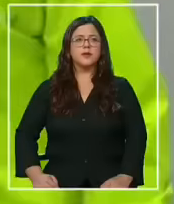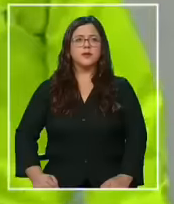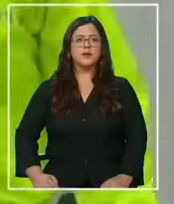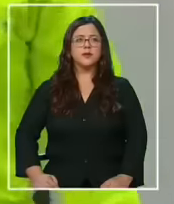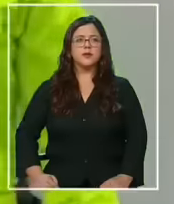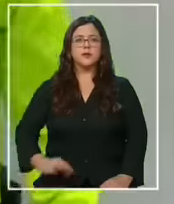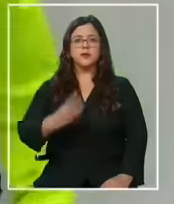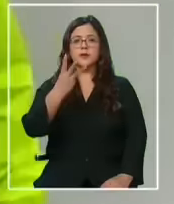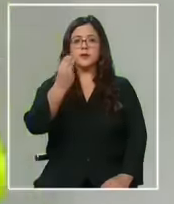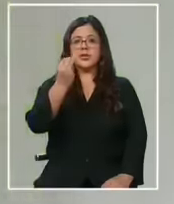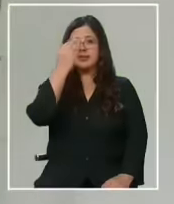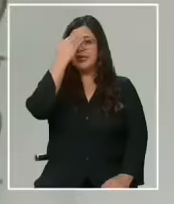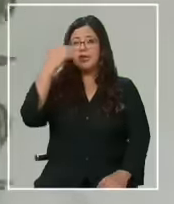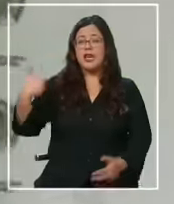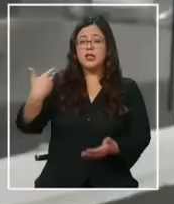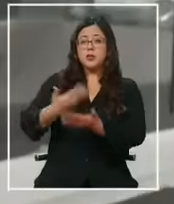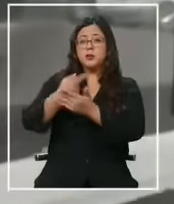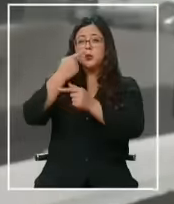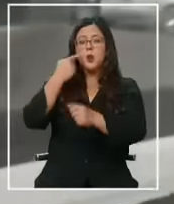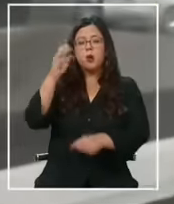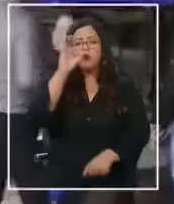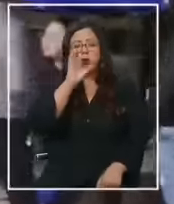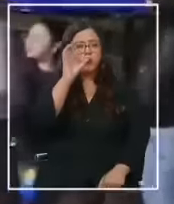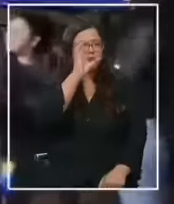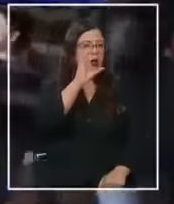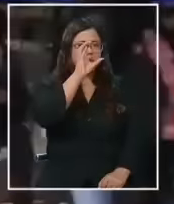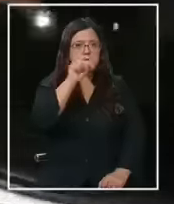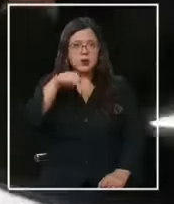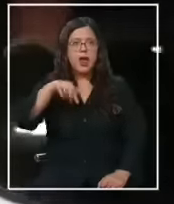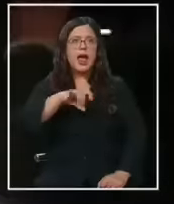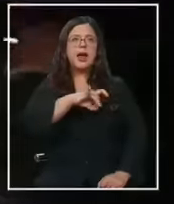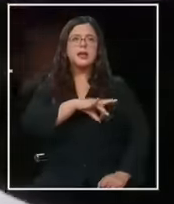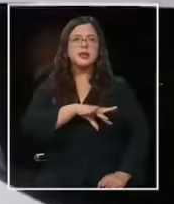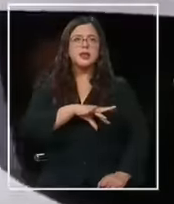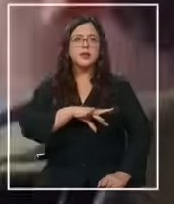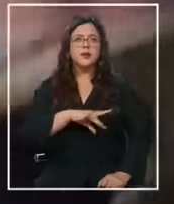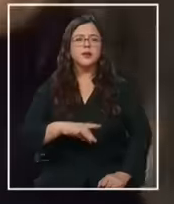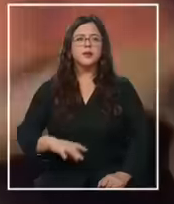Por 13 días, él fue el más buscado de Chile.